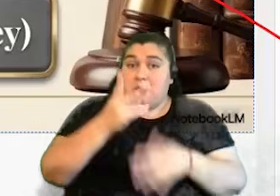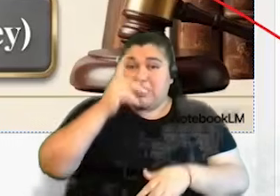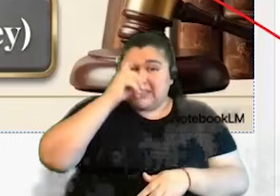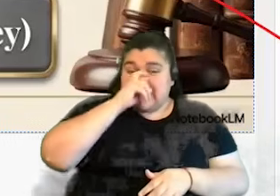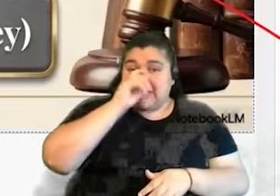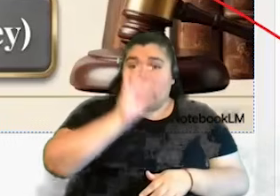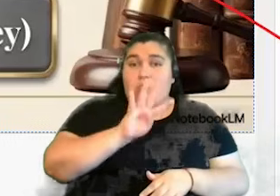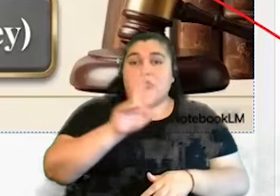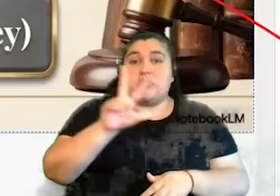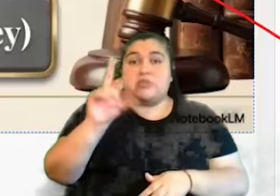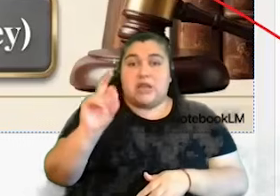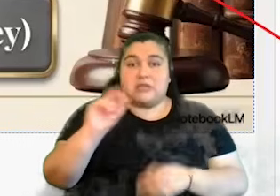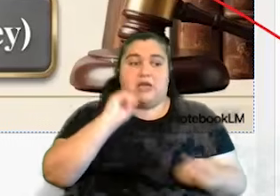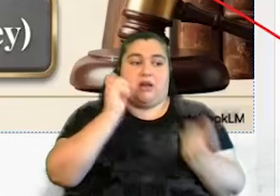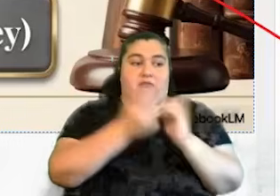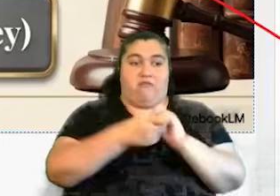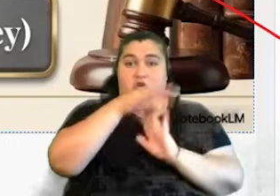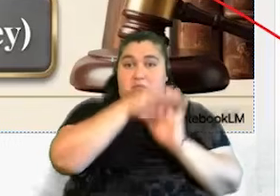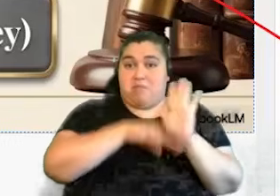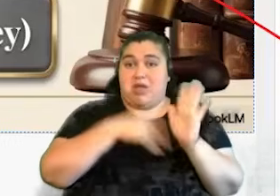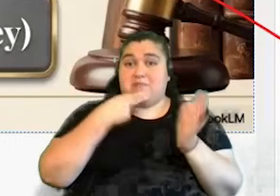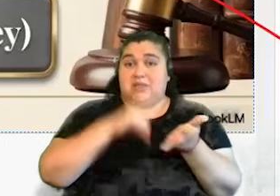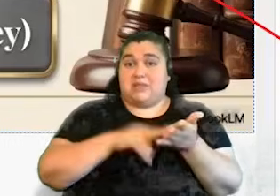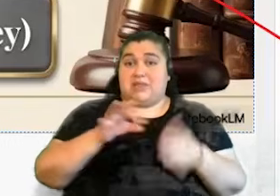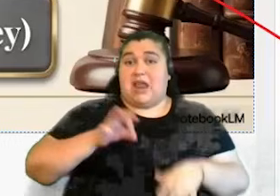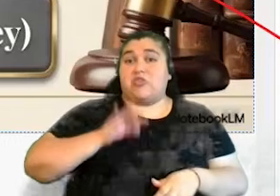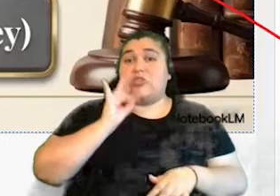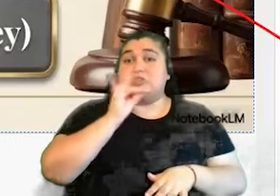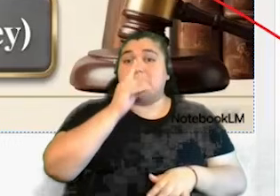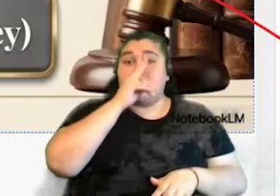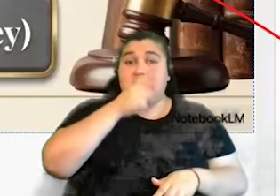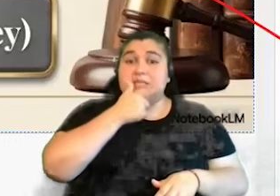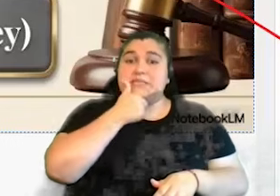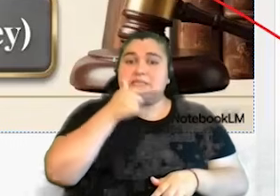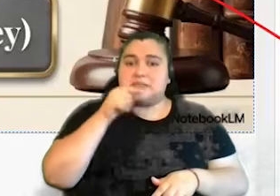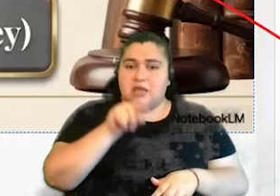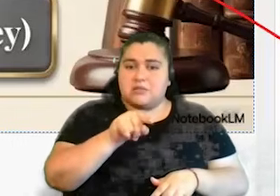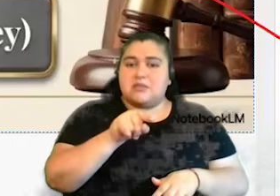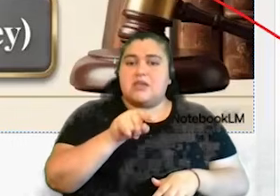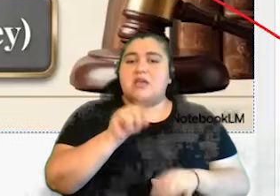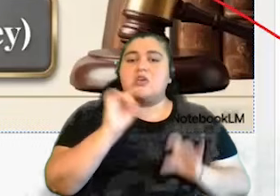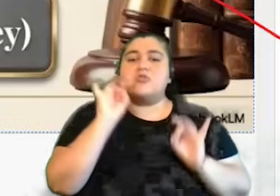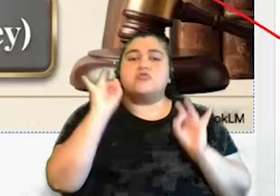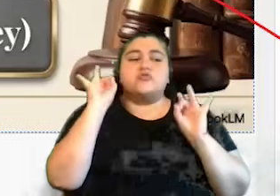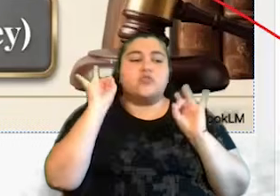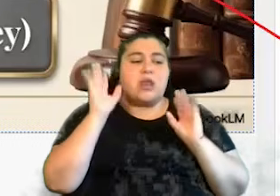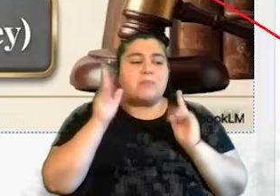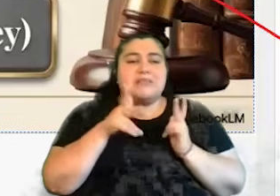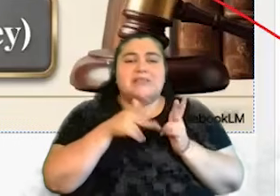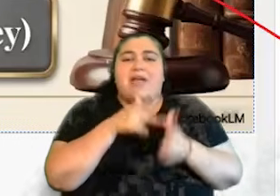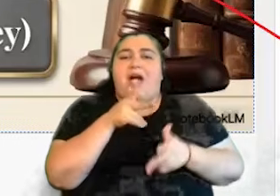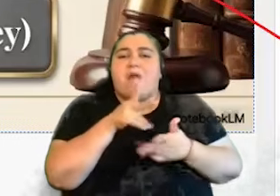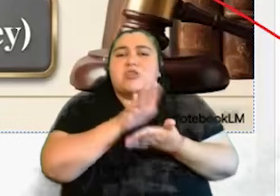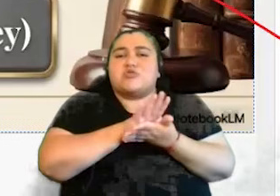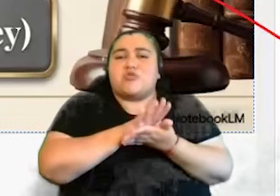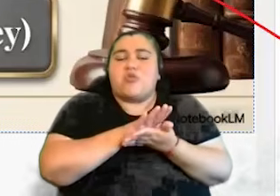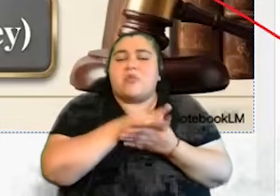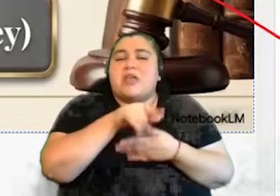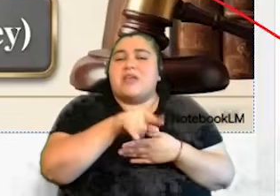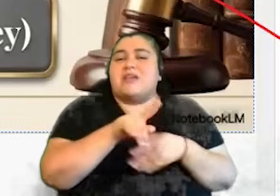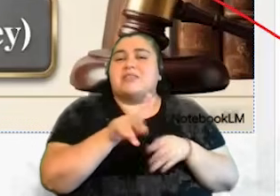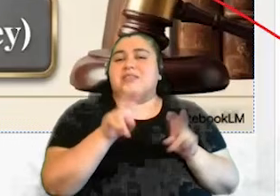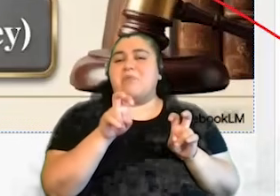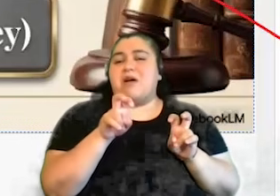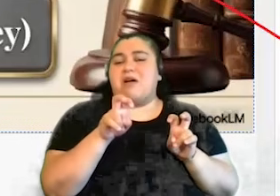la reforma tributaria de diciembre del 2017, se trataba solamente de una cuestión de